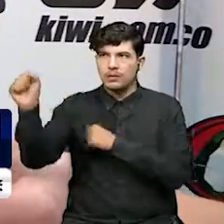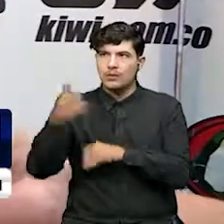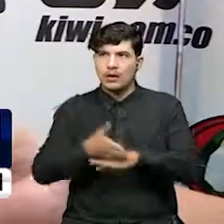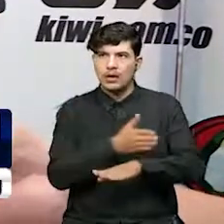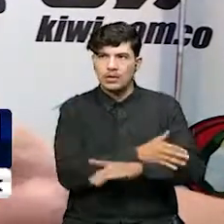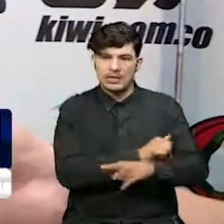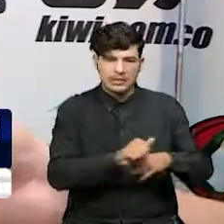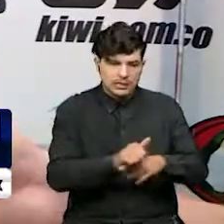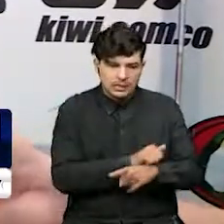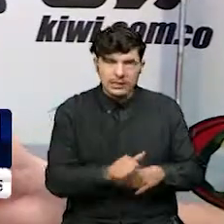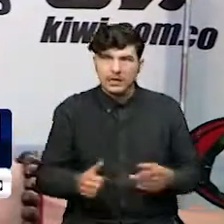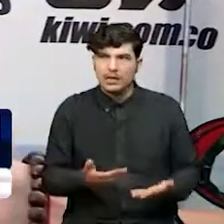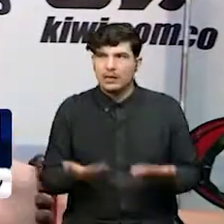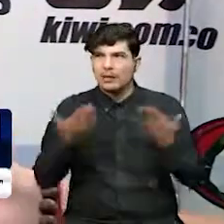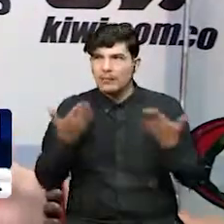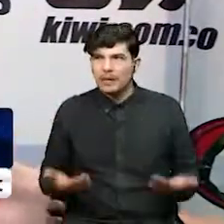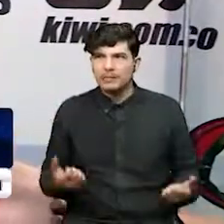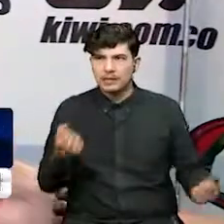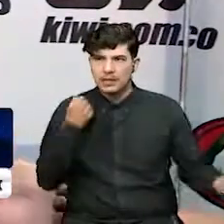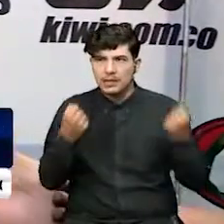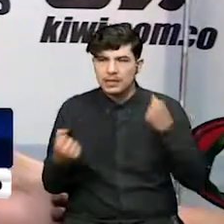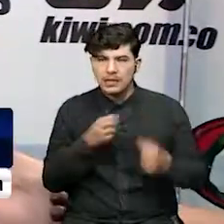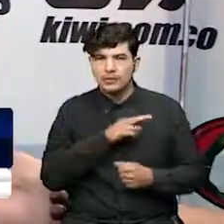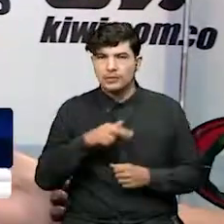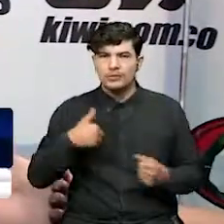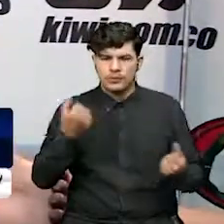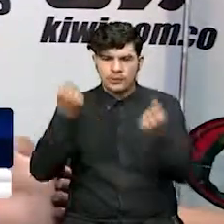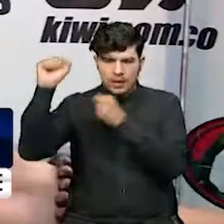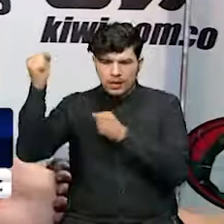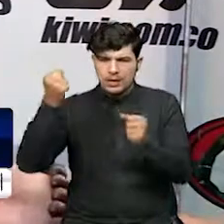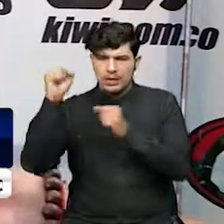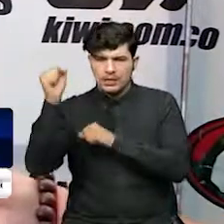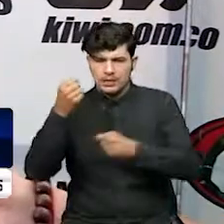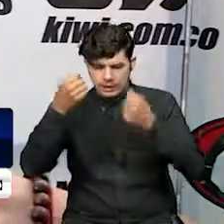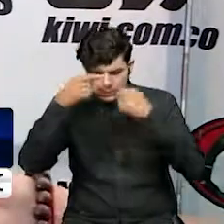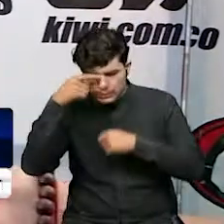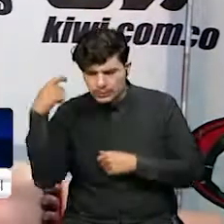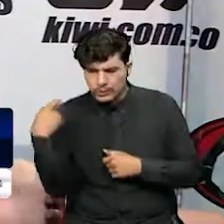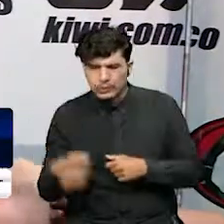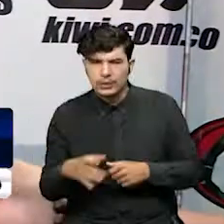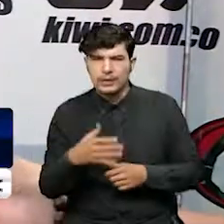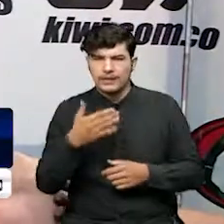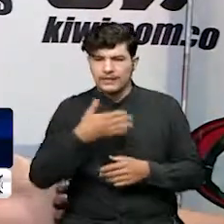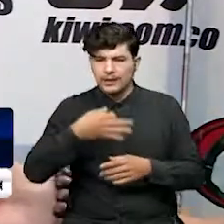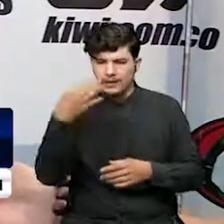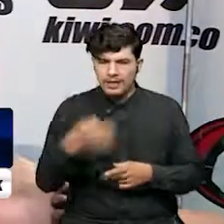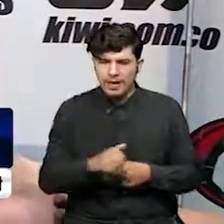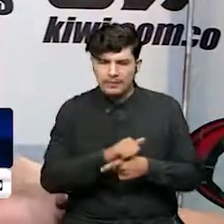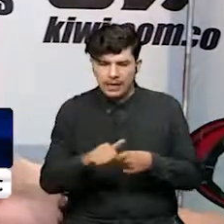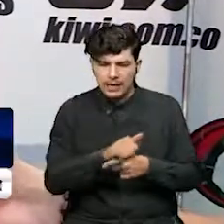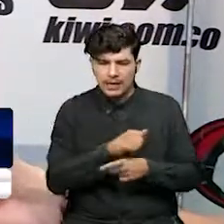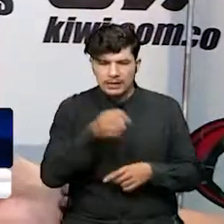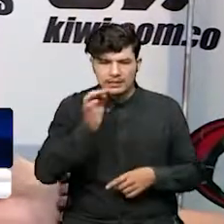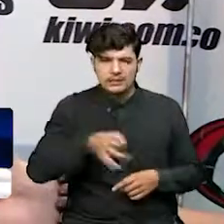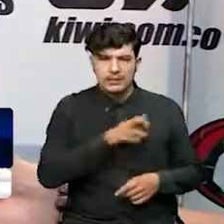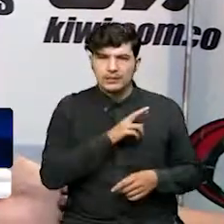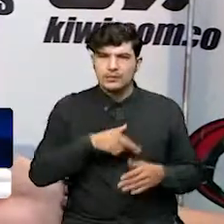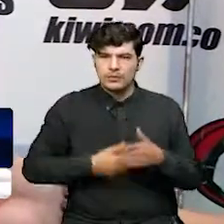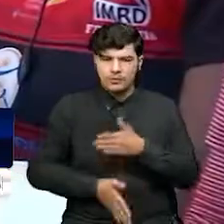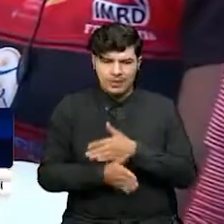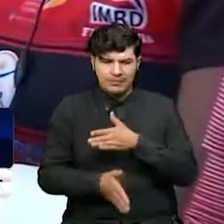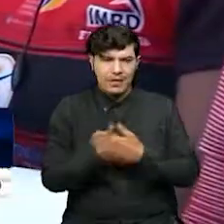entrenamientos en pesas en gimnasio todo eso no lo ganamos con mucho esfuerzo jugando la camiseta de entrenamiento siempre y él constantemente